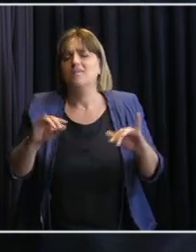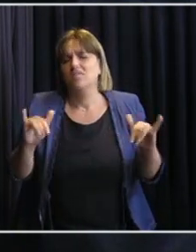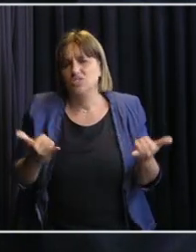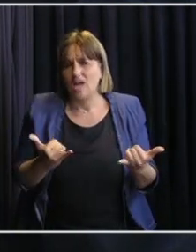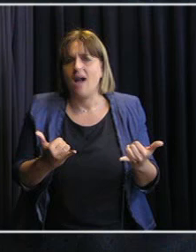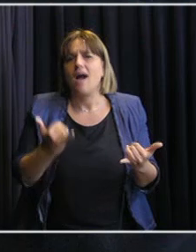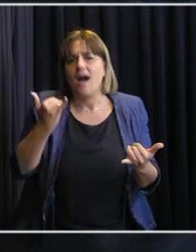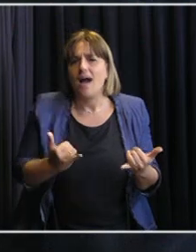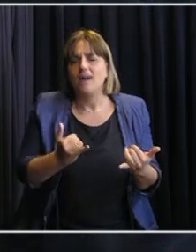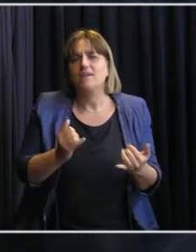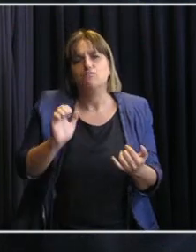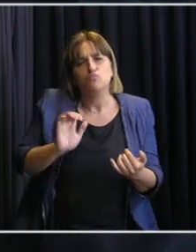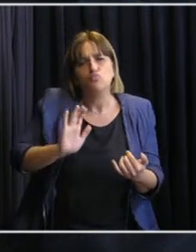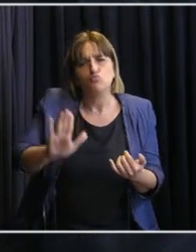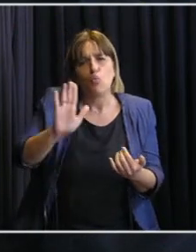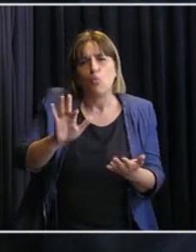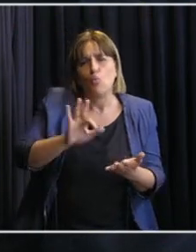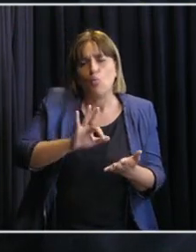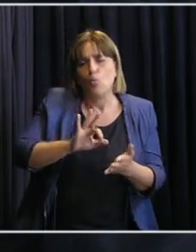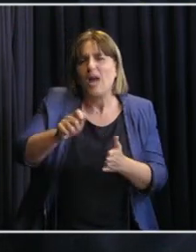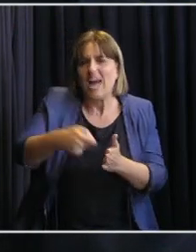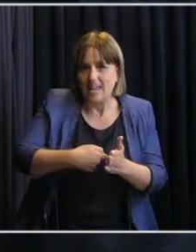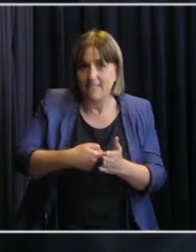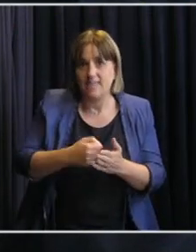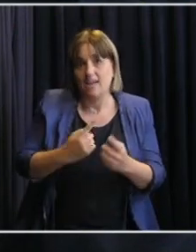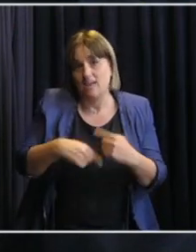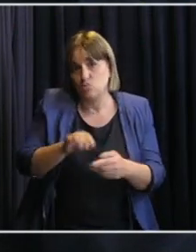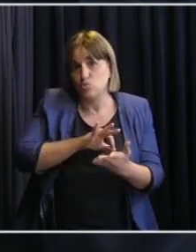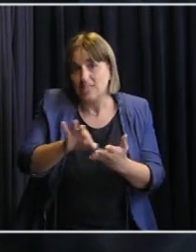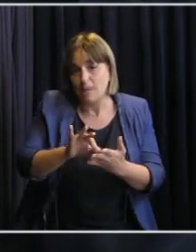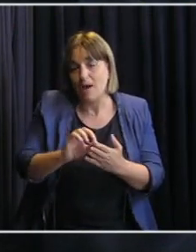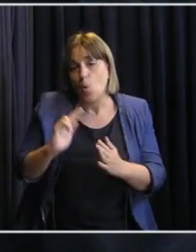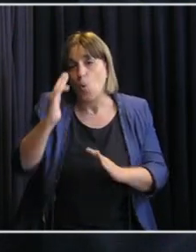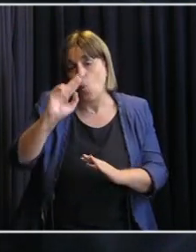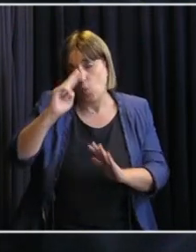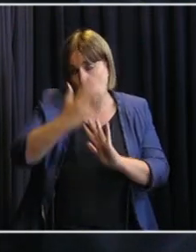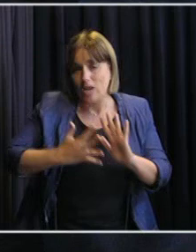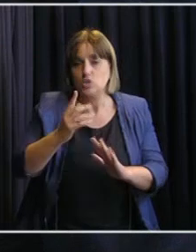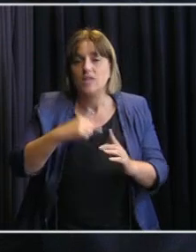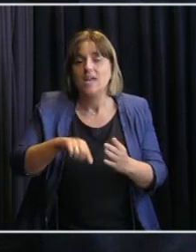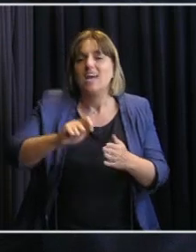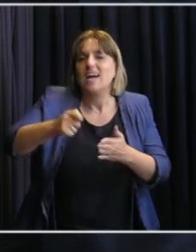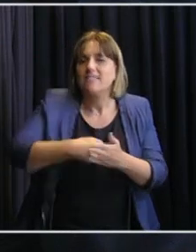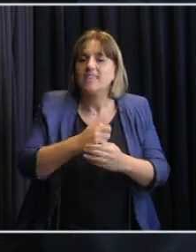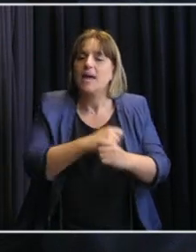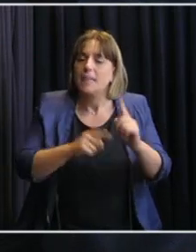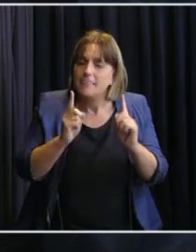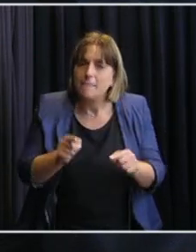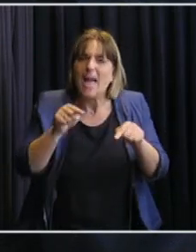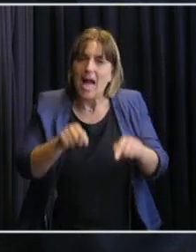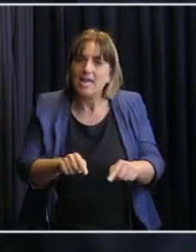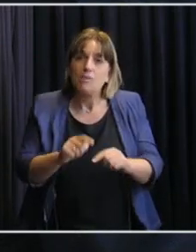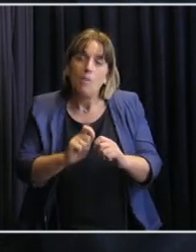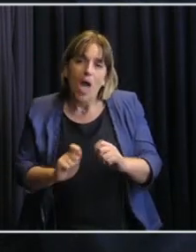garantizado con el sistema de garantía, el sistema nacional de garantía, vamos a aumentar